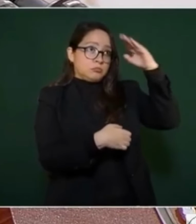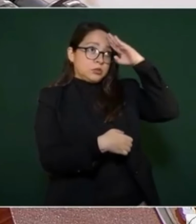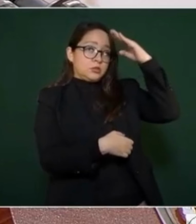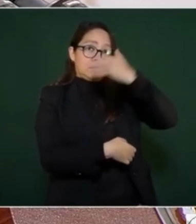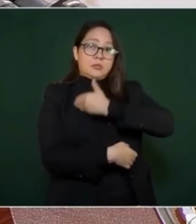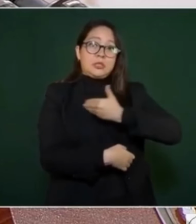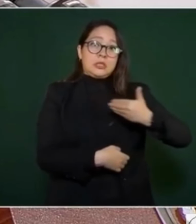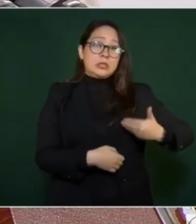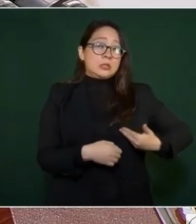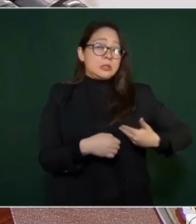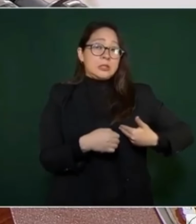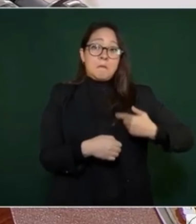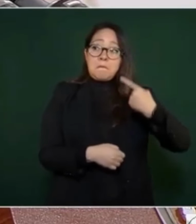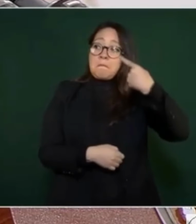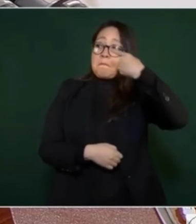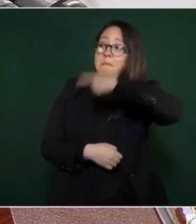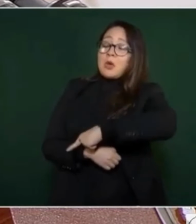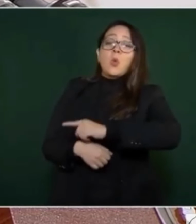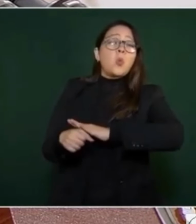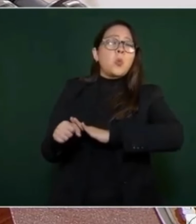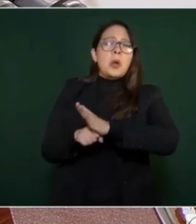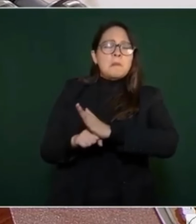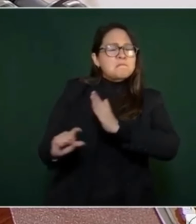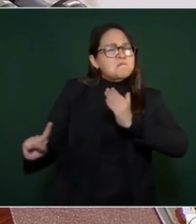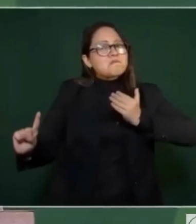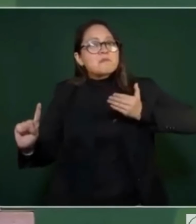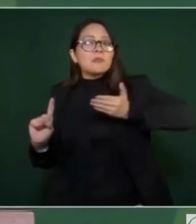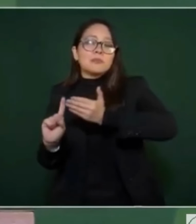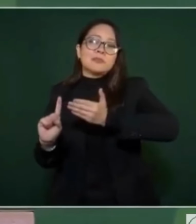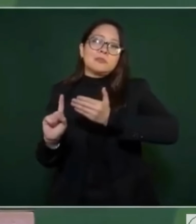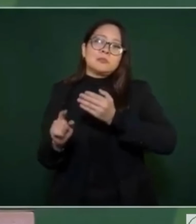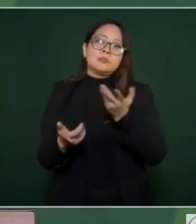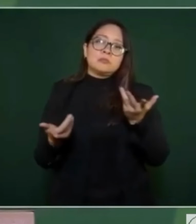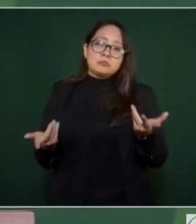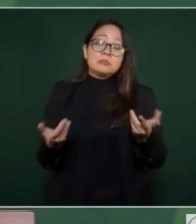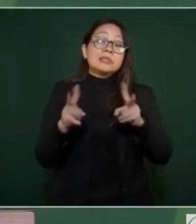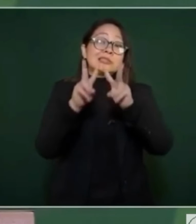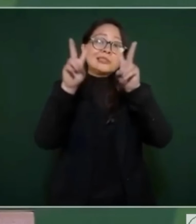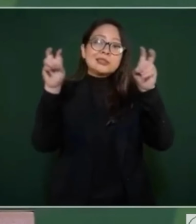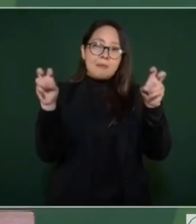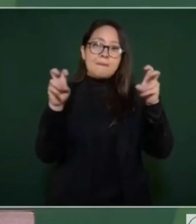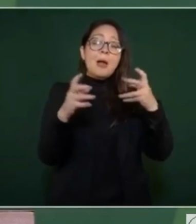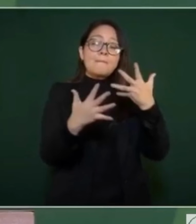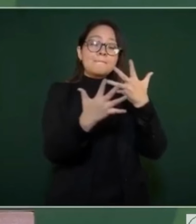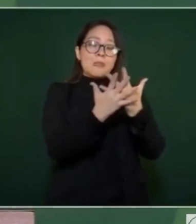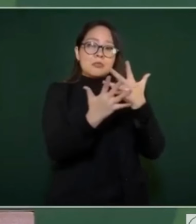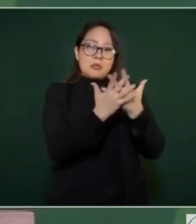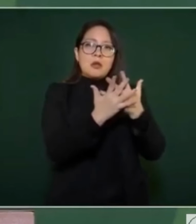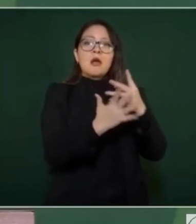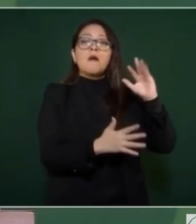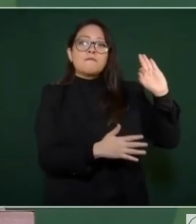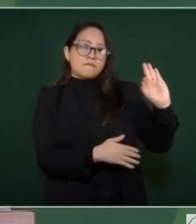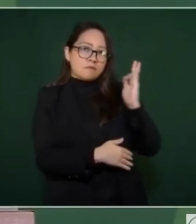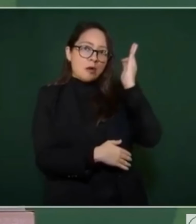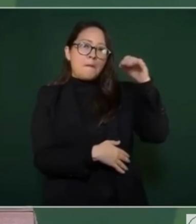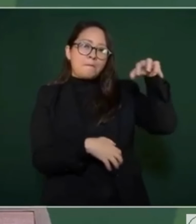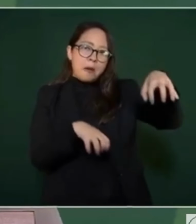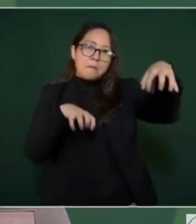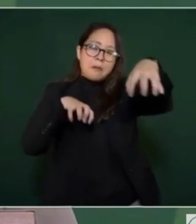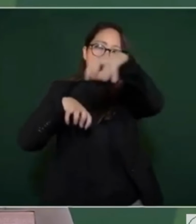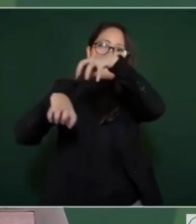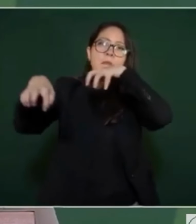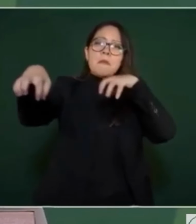presidente es que arregláramos el tema de los penales federales,